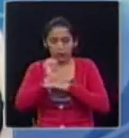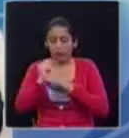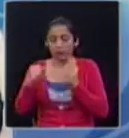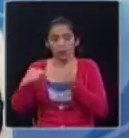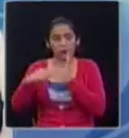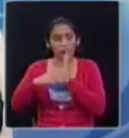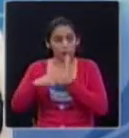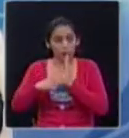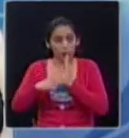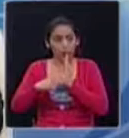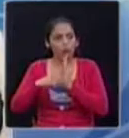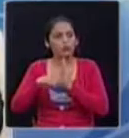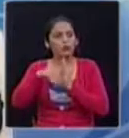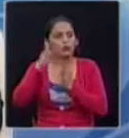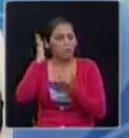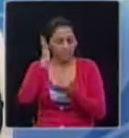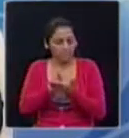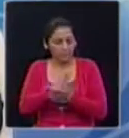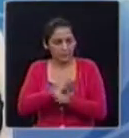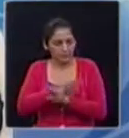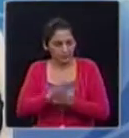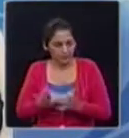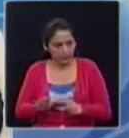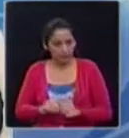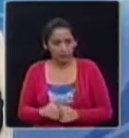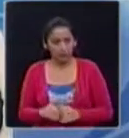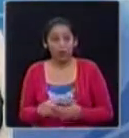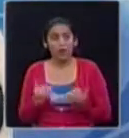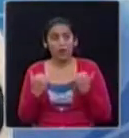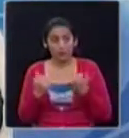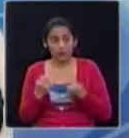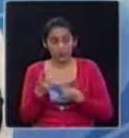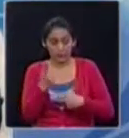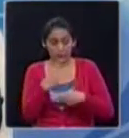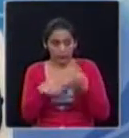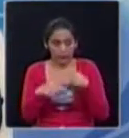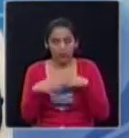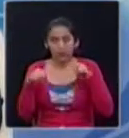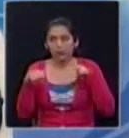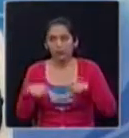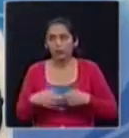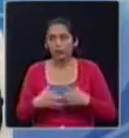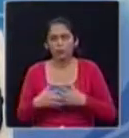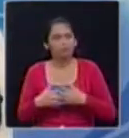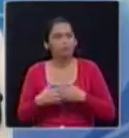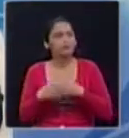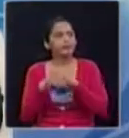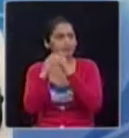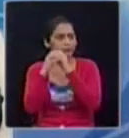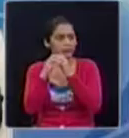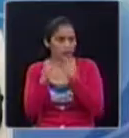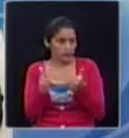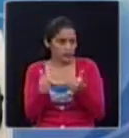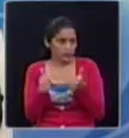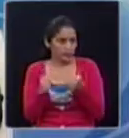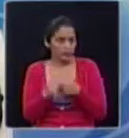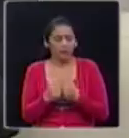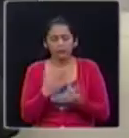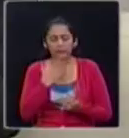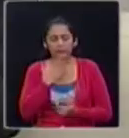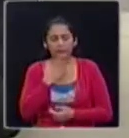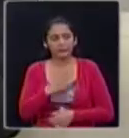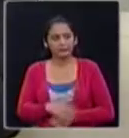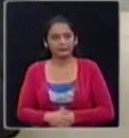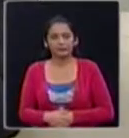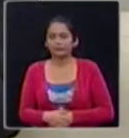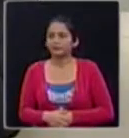de estas imposiciones, ¿qué significarán para reactivar al sector, en este caso al sector productor, al sector importador? Mire,